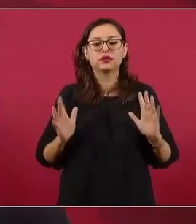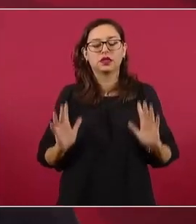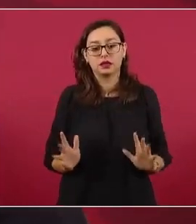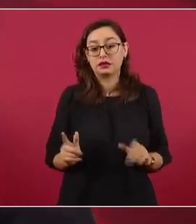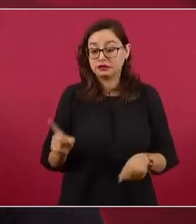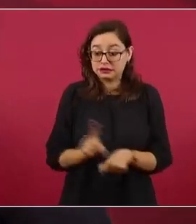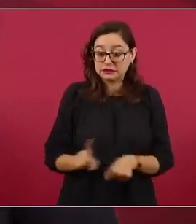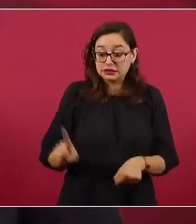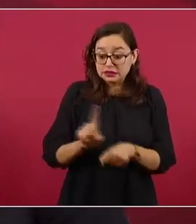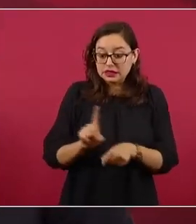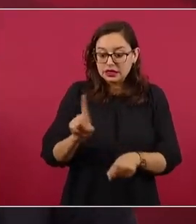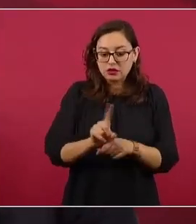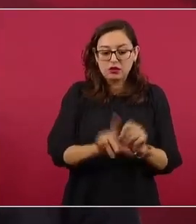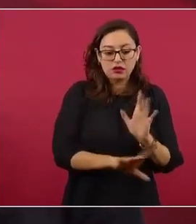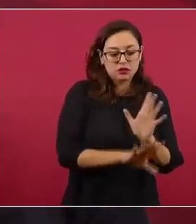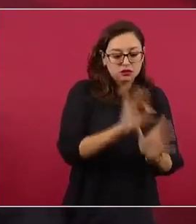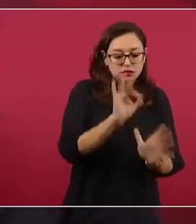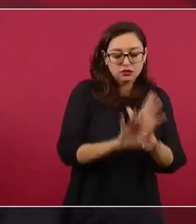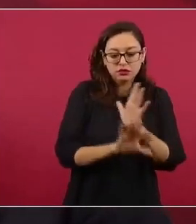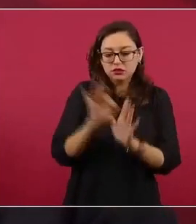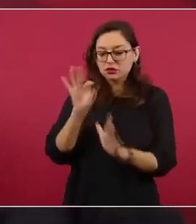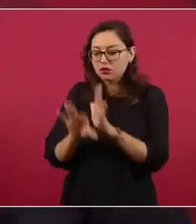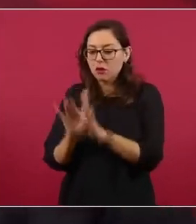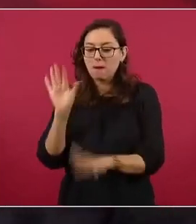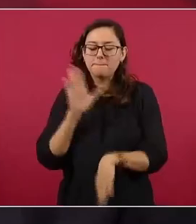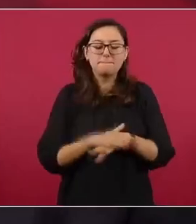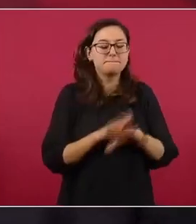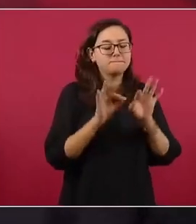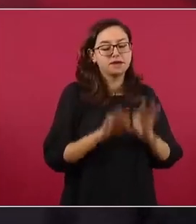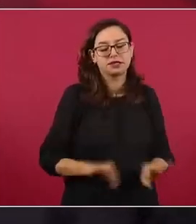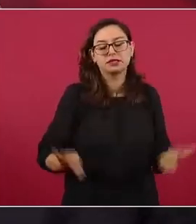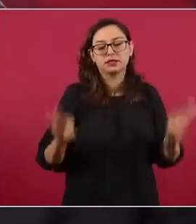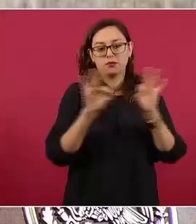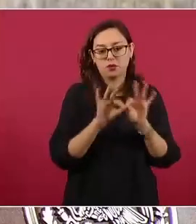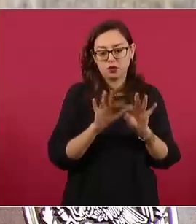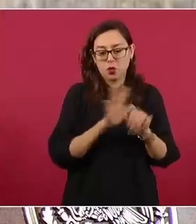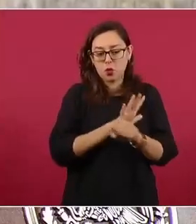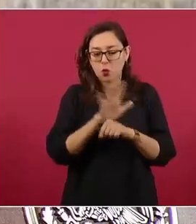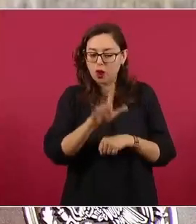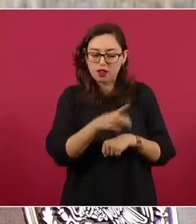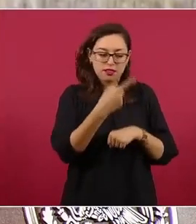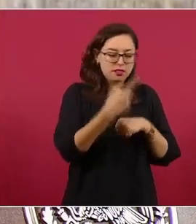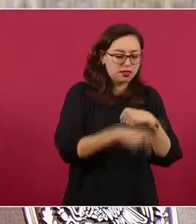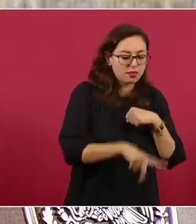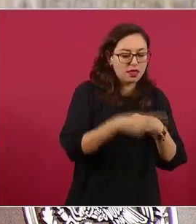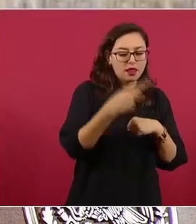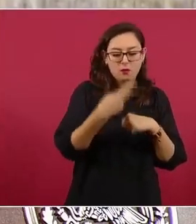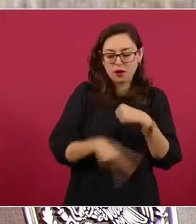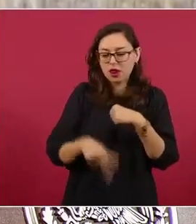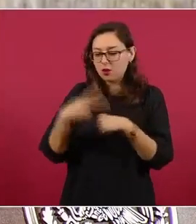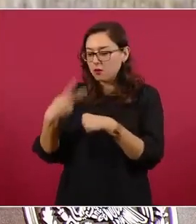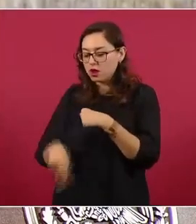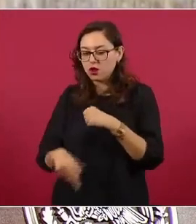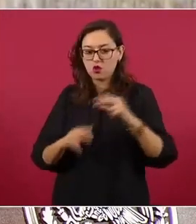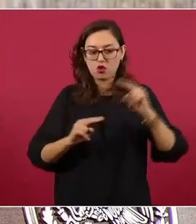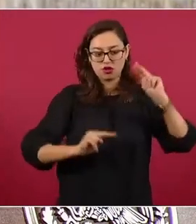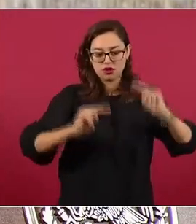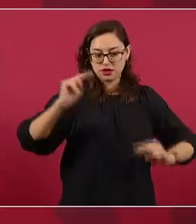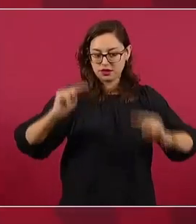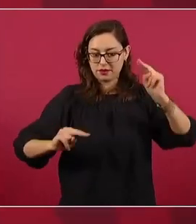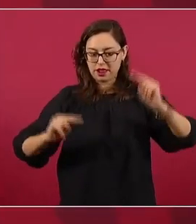más importantes, ¿no? Se mide la situación de riesgo de cada uno de los